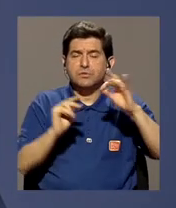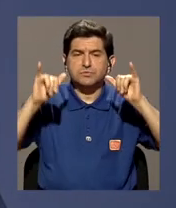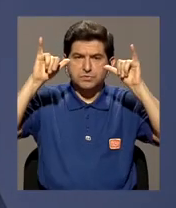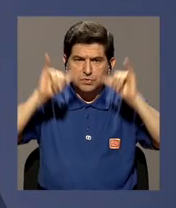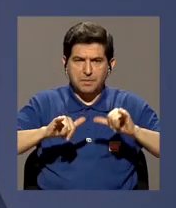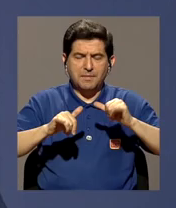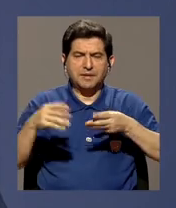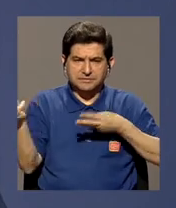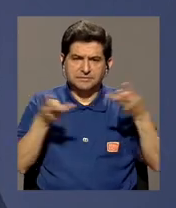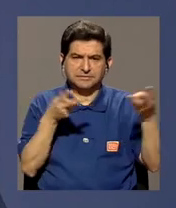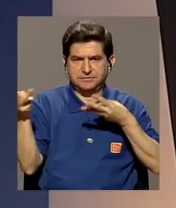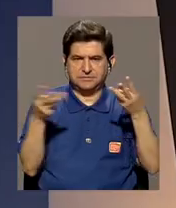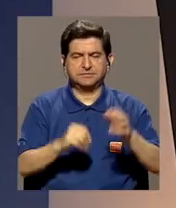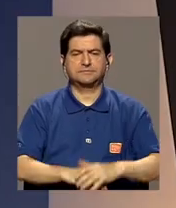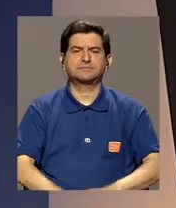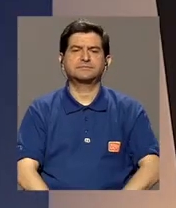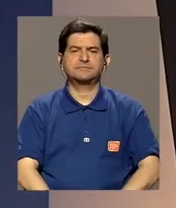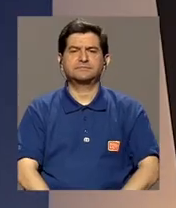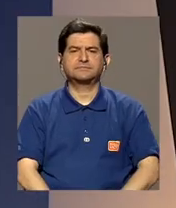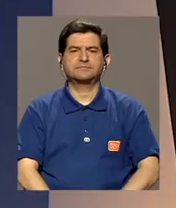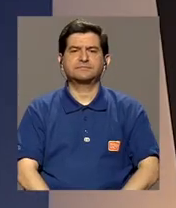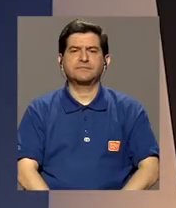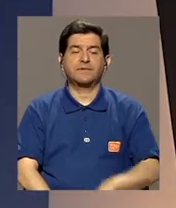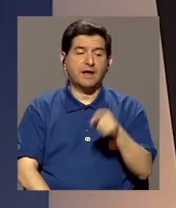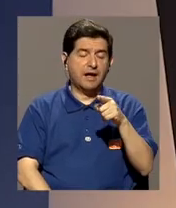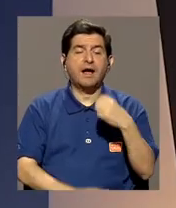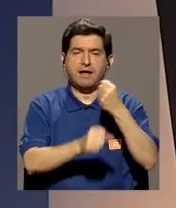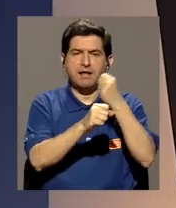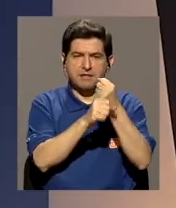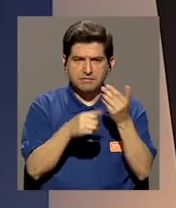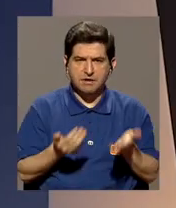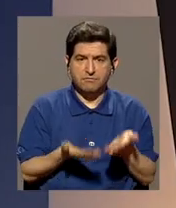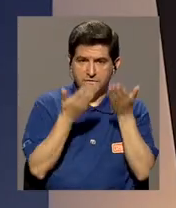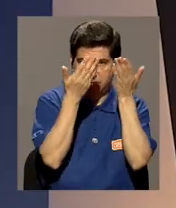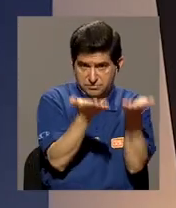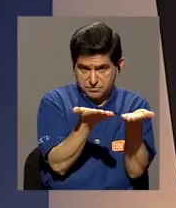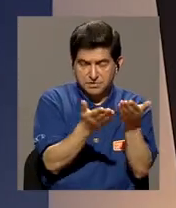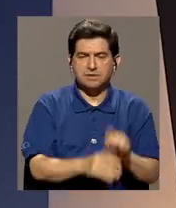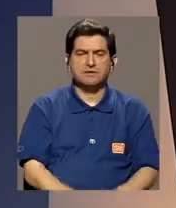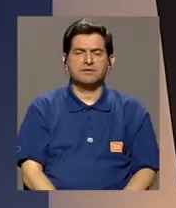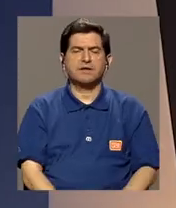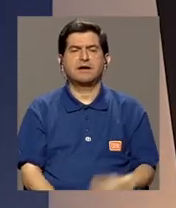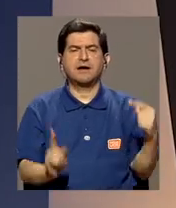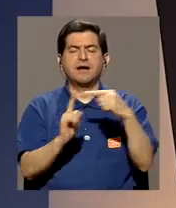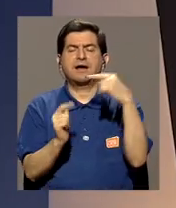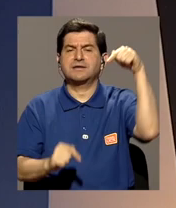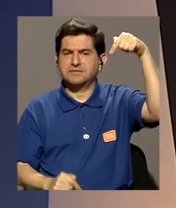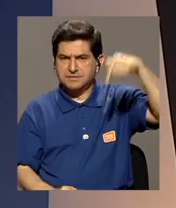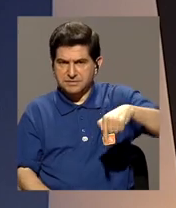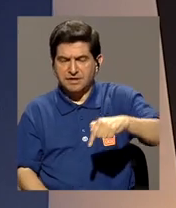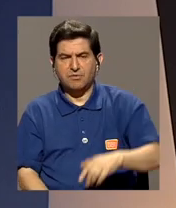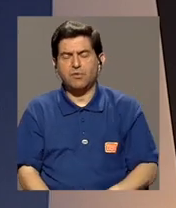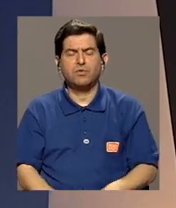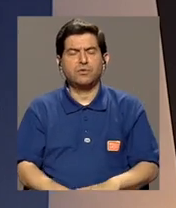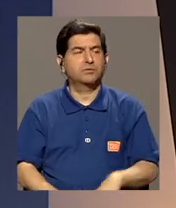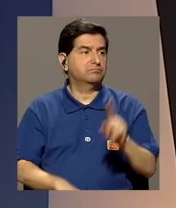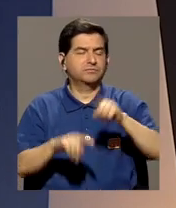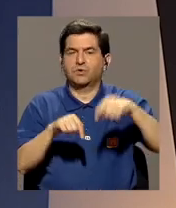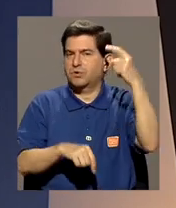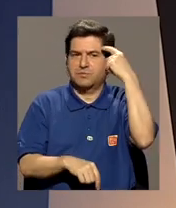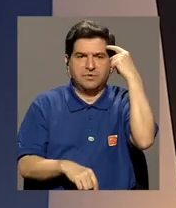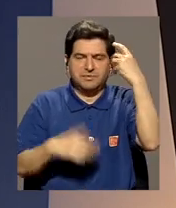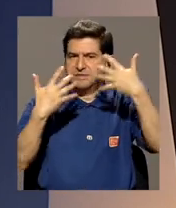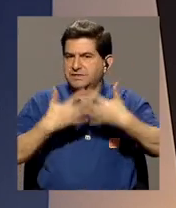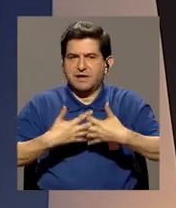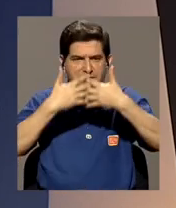de mantenerse en el mercado esté dando empleo y para esto al día de hoy pues es impensable